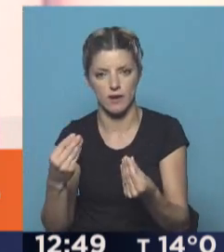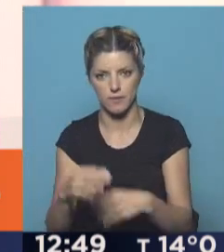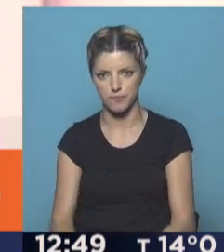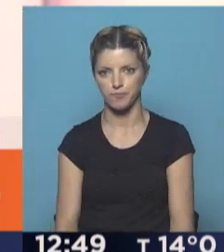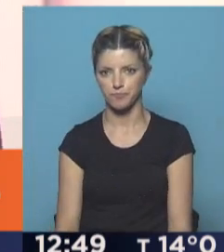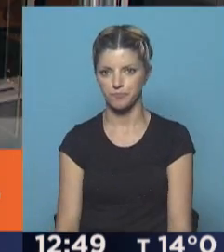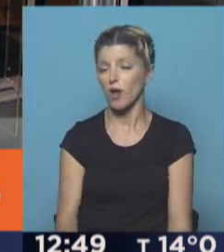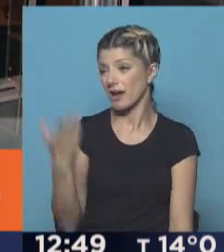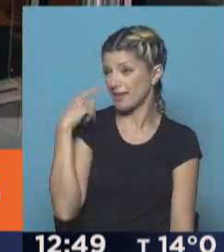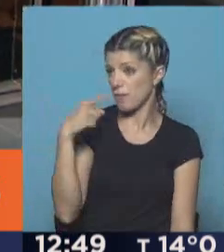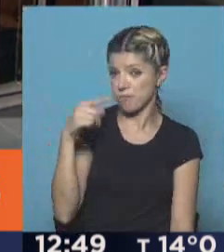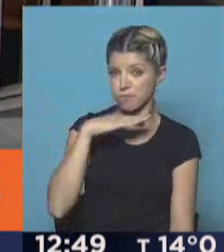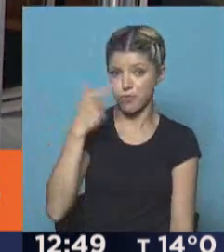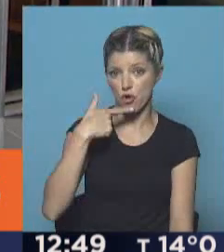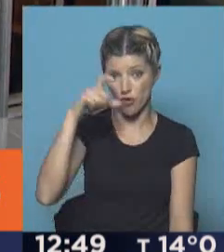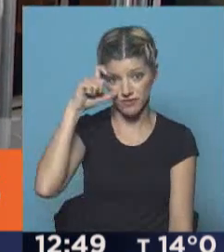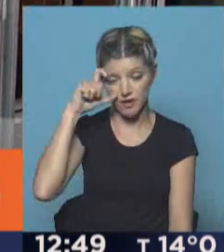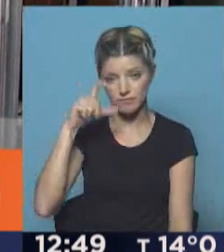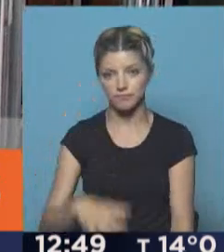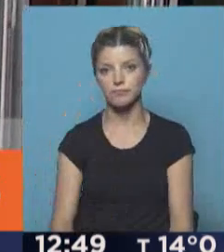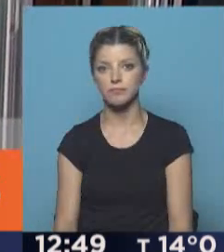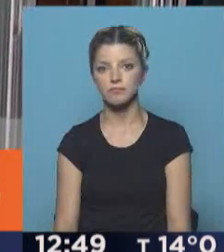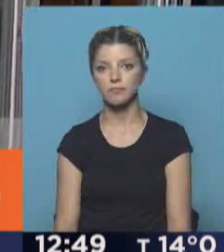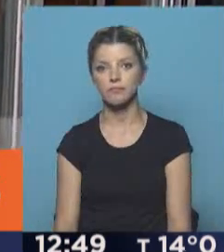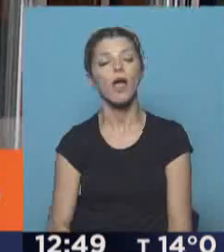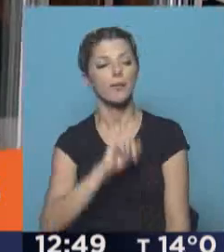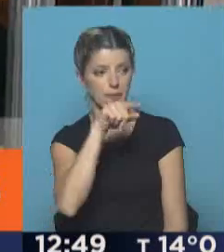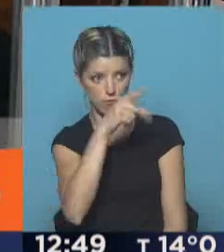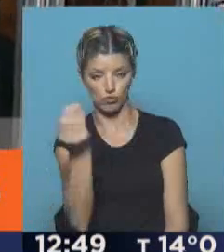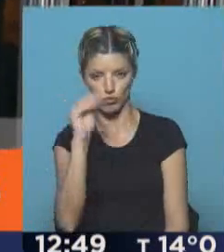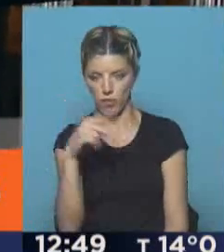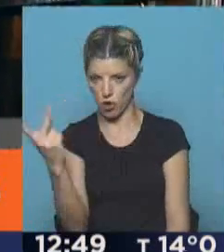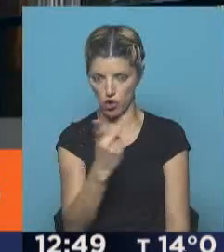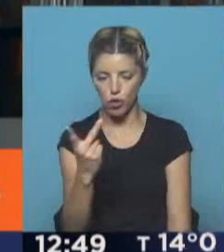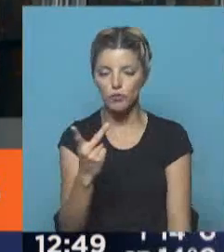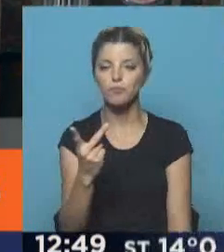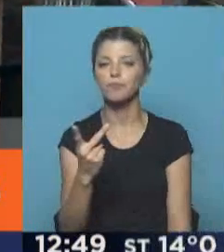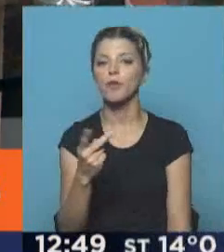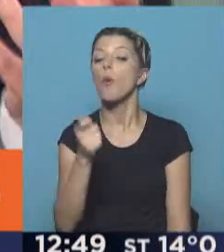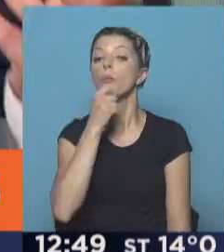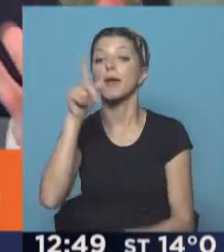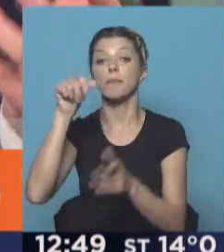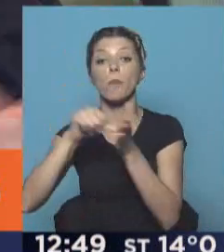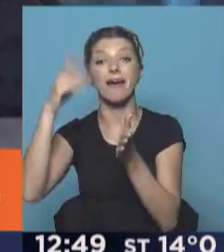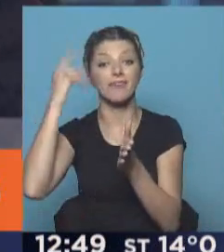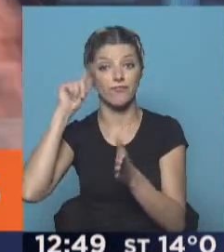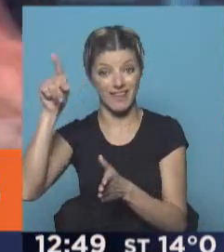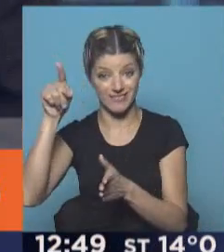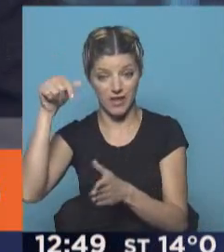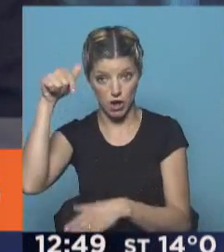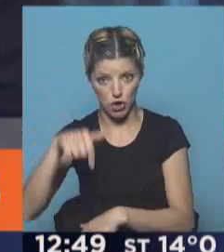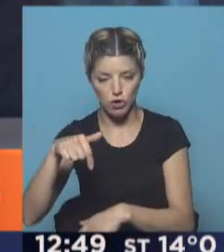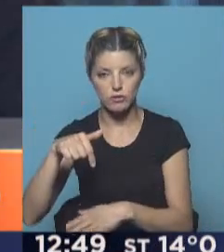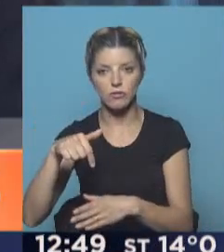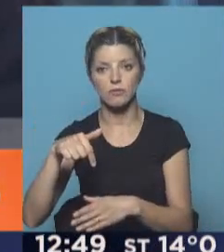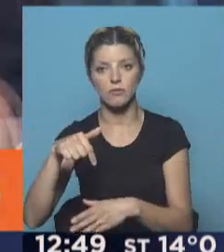principio. Sí, ¿no? y agregando a lo que mencionaba recién Rulo y Jorge, en el caso de Francia, que es uno de los focos donde se están produciendo, donde se